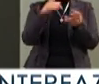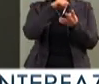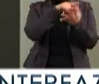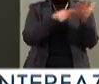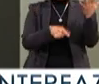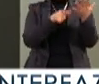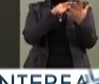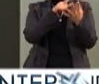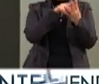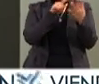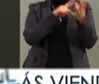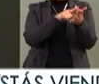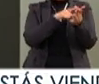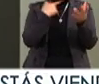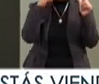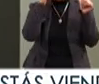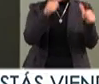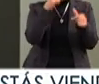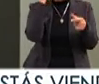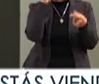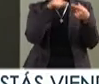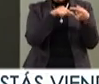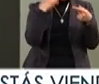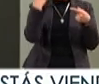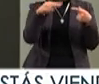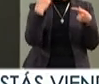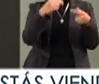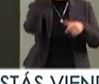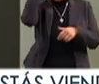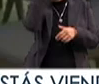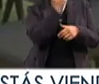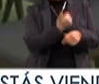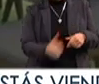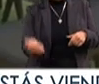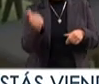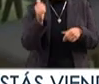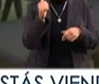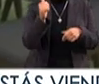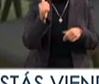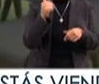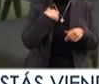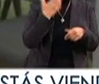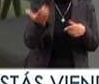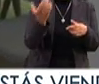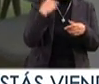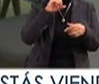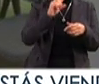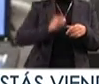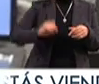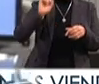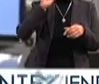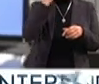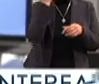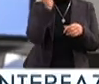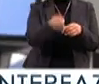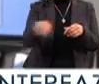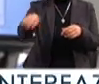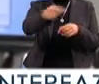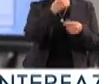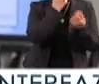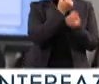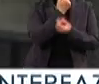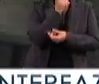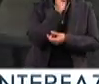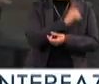o cinco áreas prioritaria de trabajo, una de ellas es lo que se llama las competencias del siglo XXI. Las competencias del siglo XXI son las nuevas competencias que los chicos y las